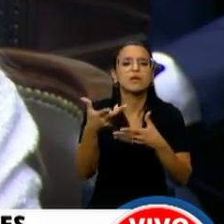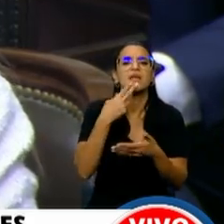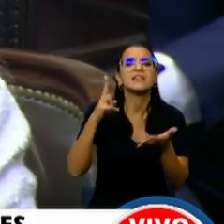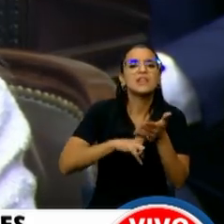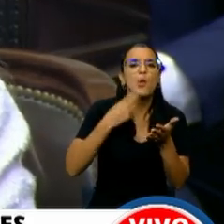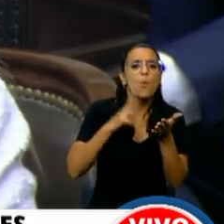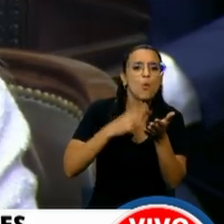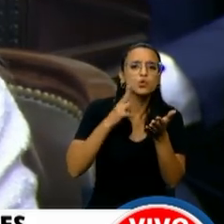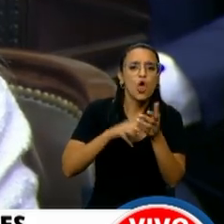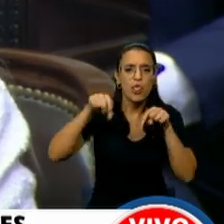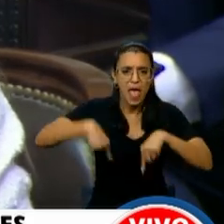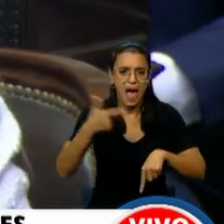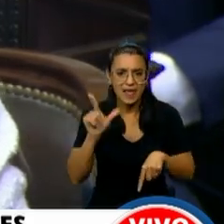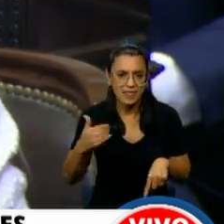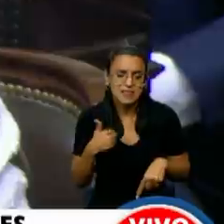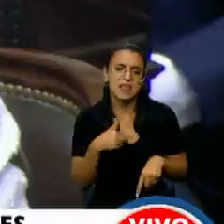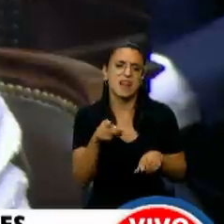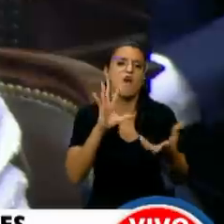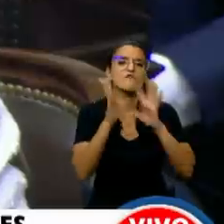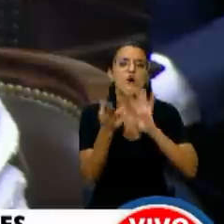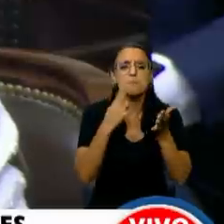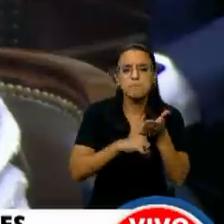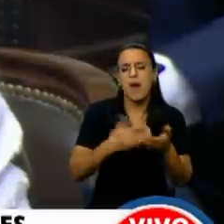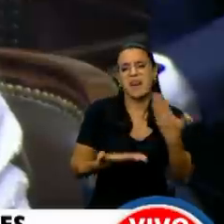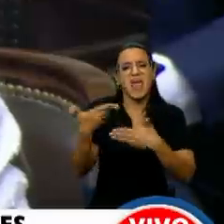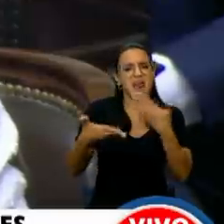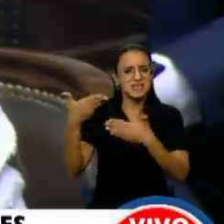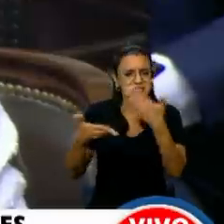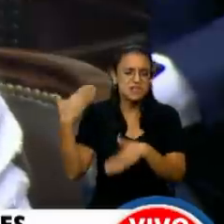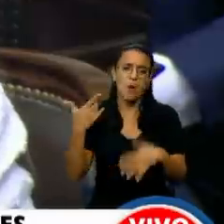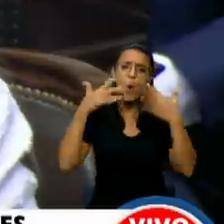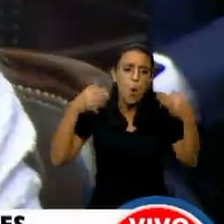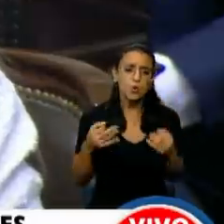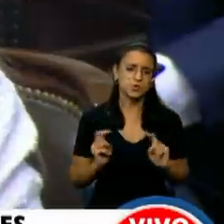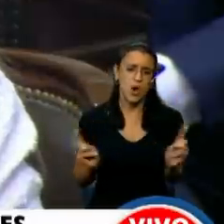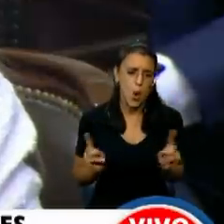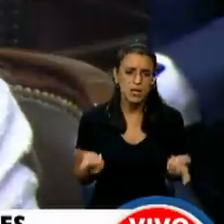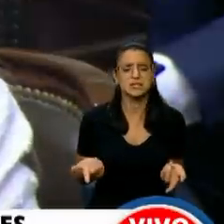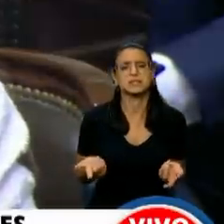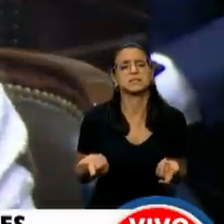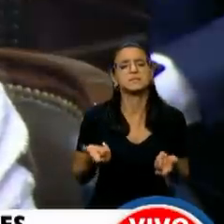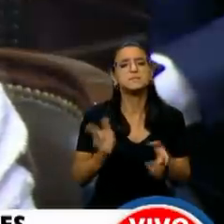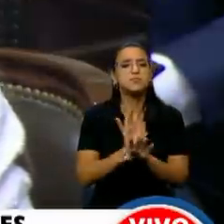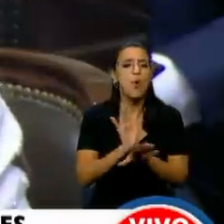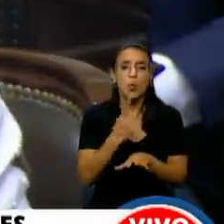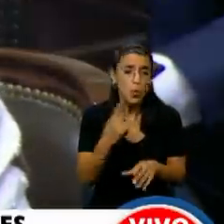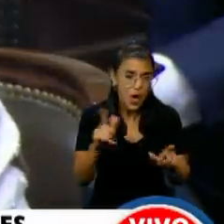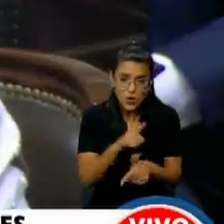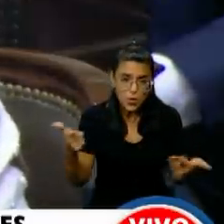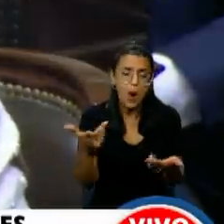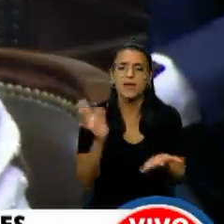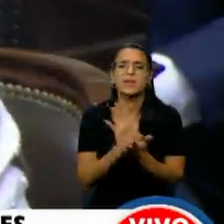de la argentina una estructura que regresiva que es injusta que sin ninguna duda